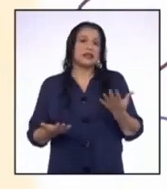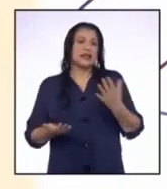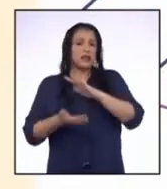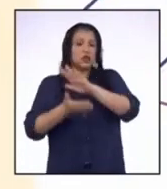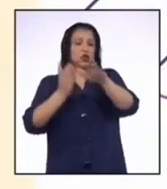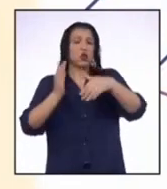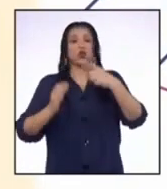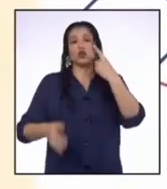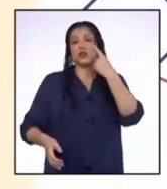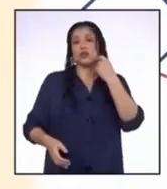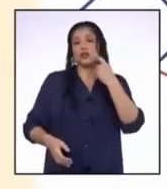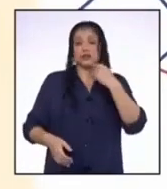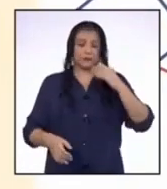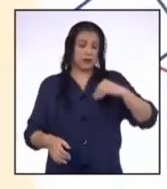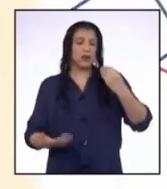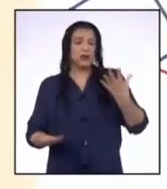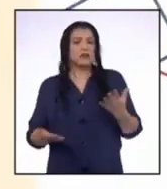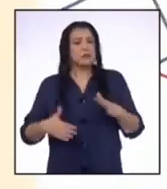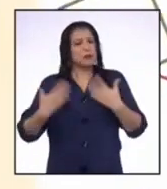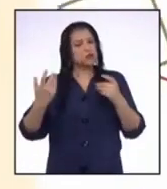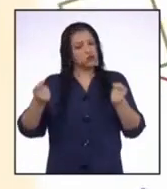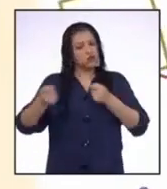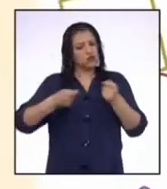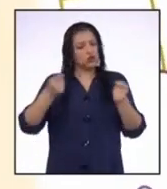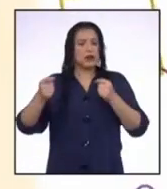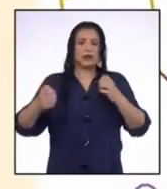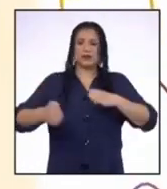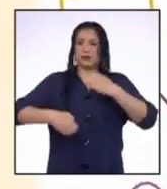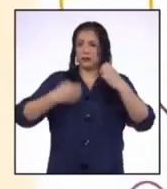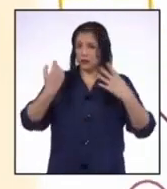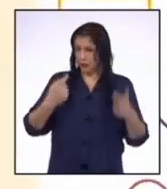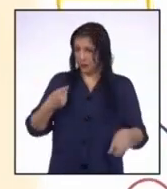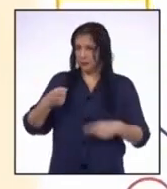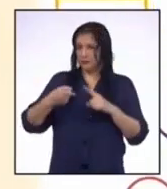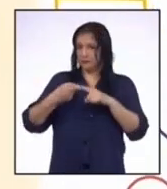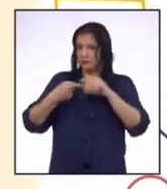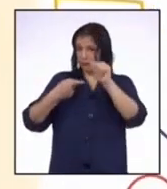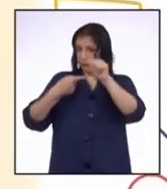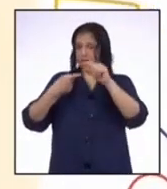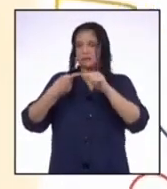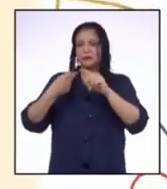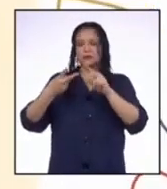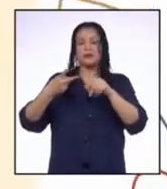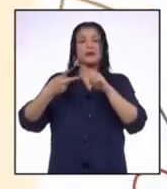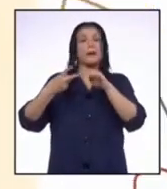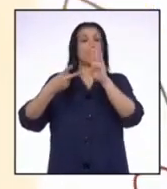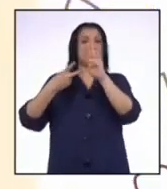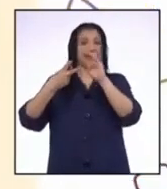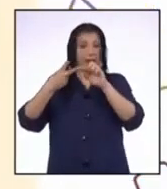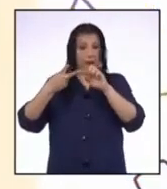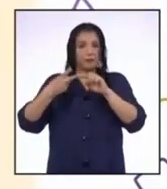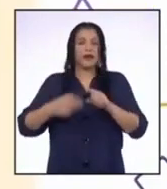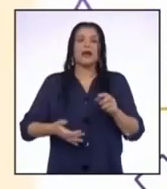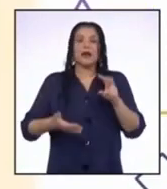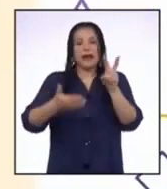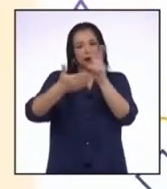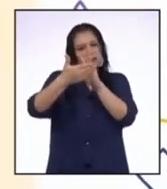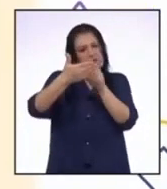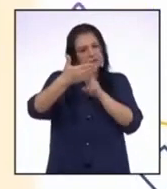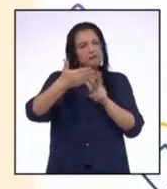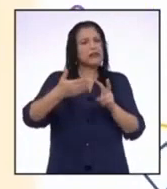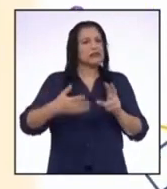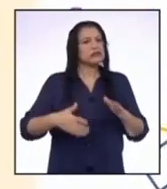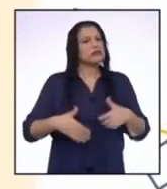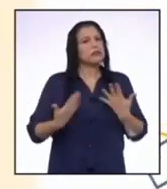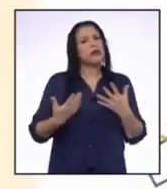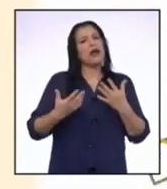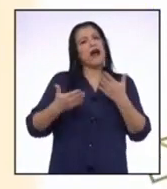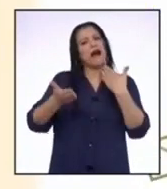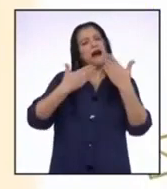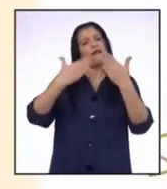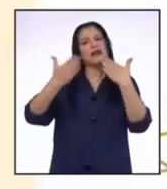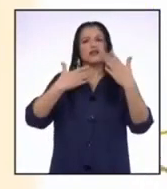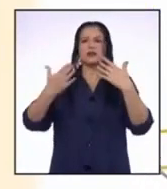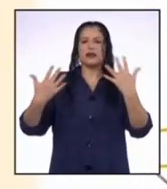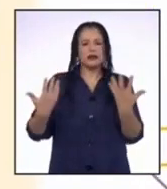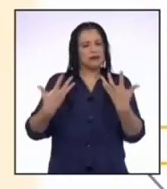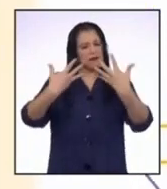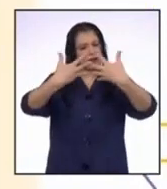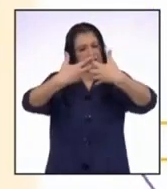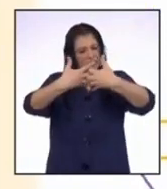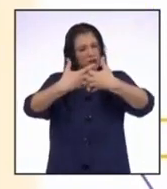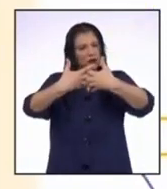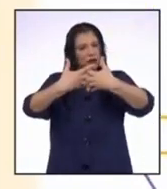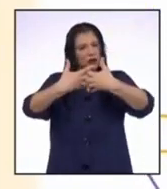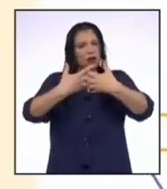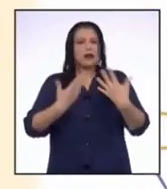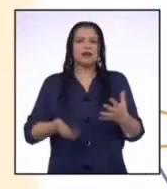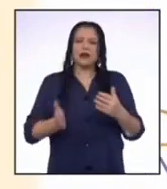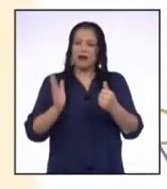los adolescentes para manejar mejor sus emociones. B. El texto trata sobre la relación que existe